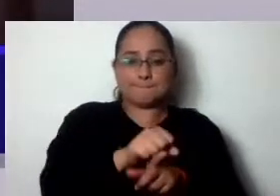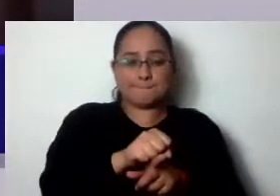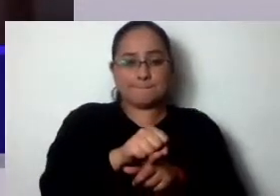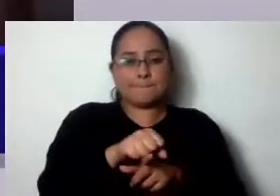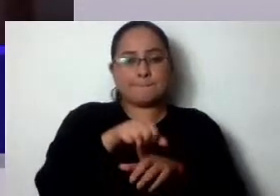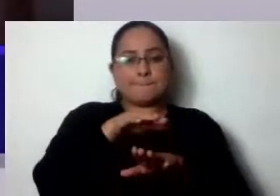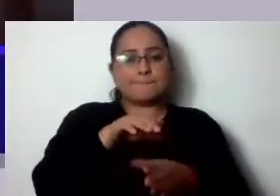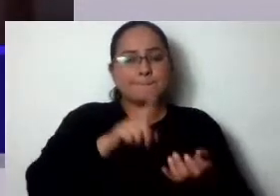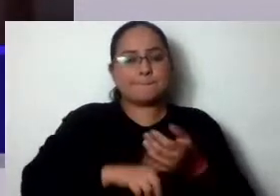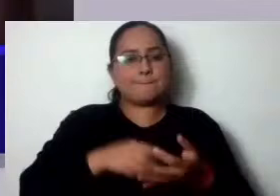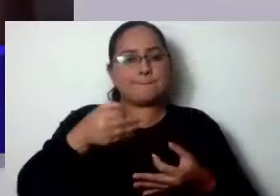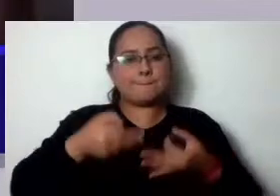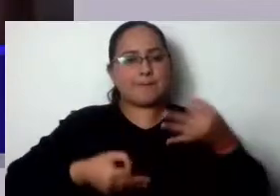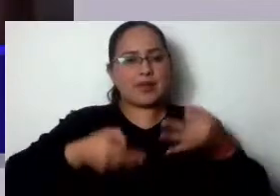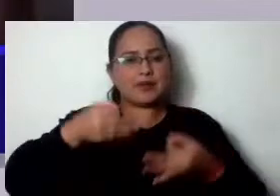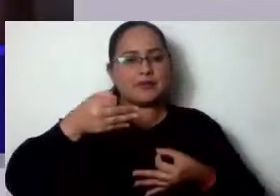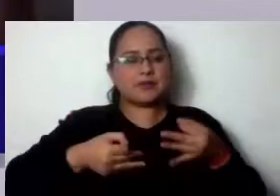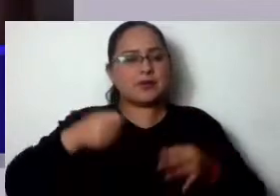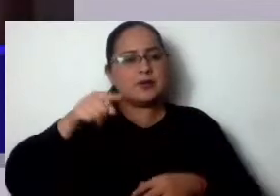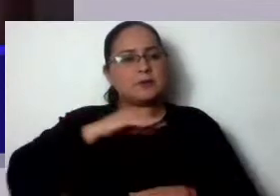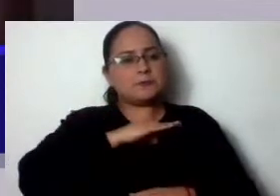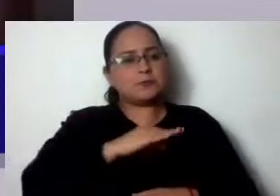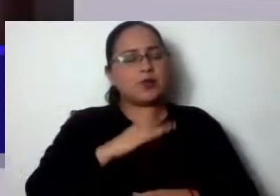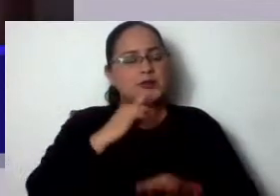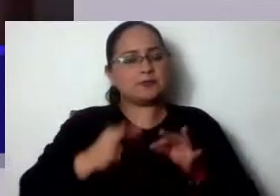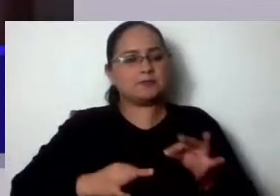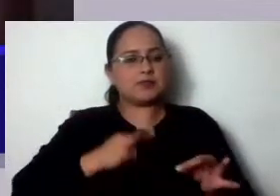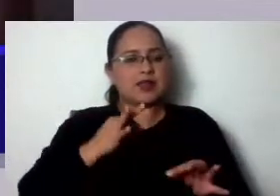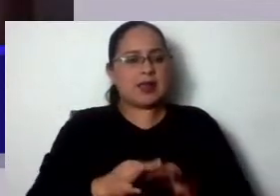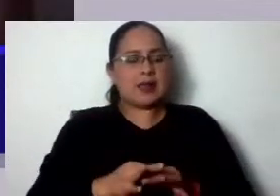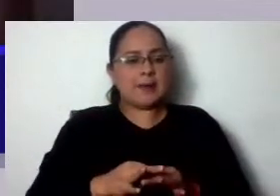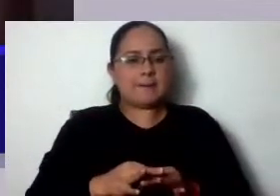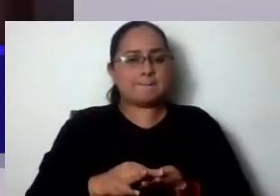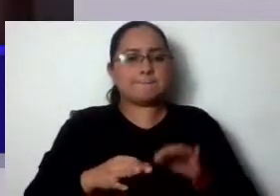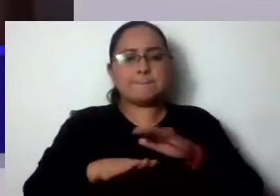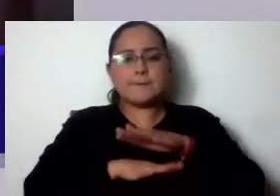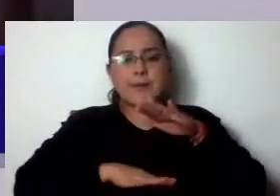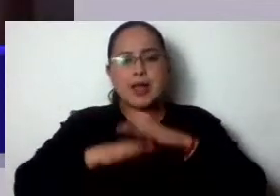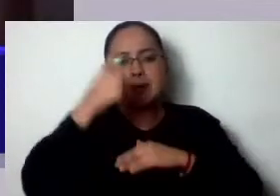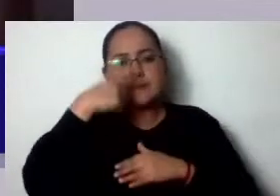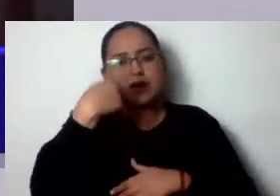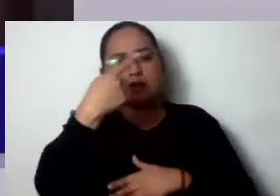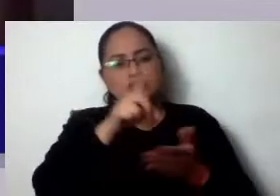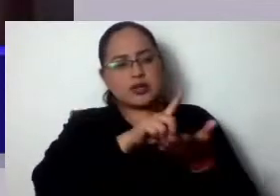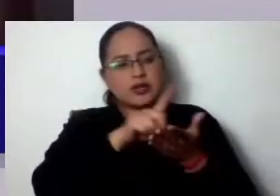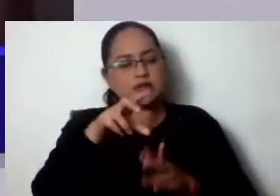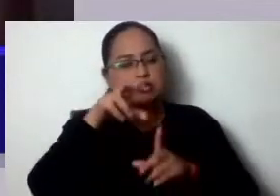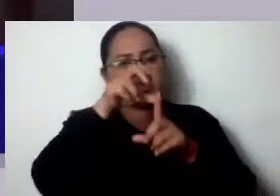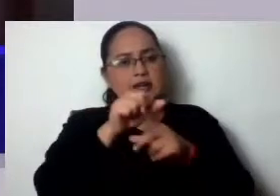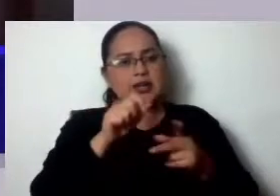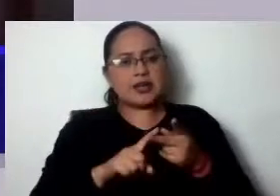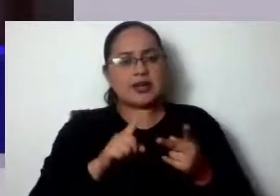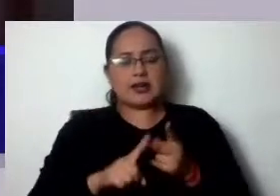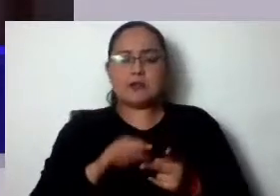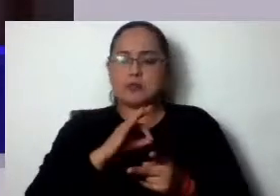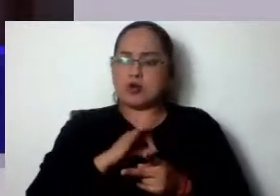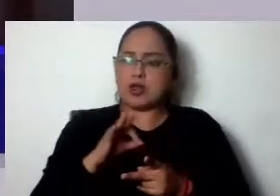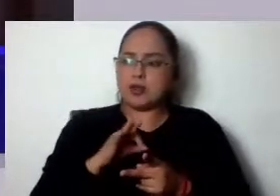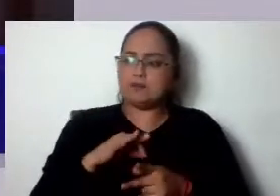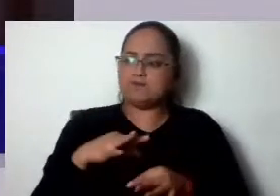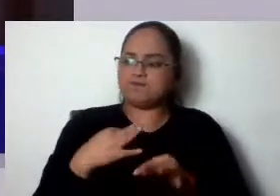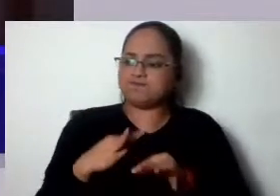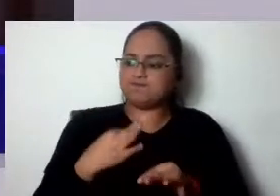tribunales garantizar niveles mínimos de disfrute de esos derechos garantizar su ejercicio sin